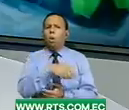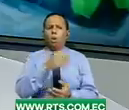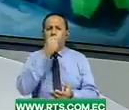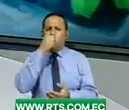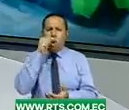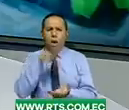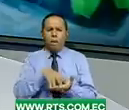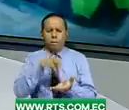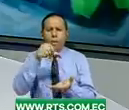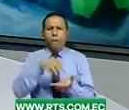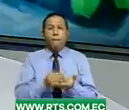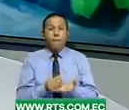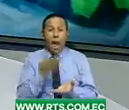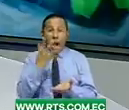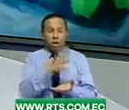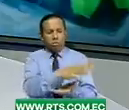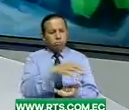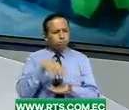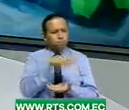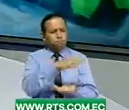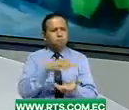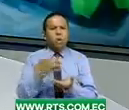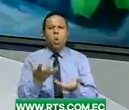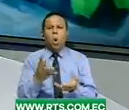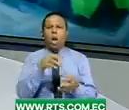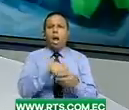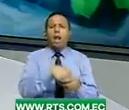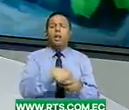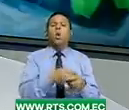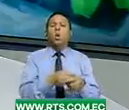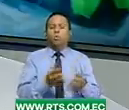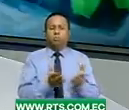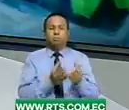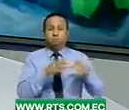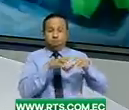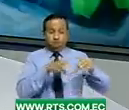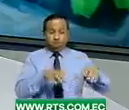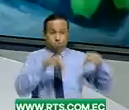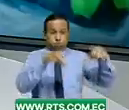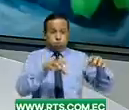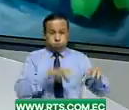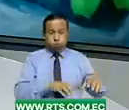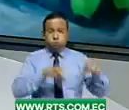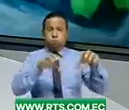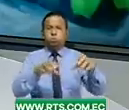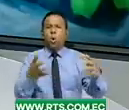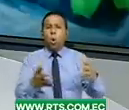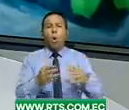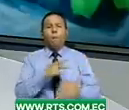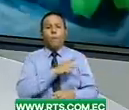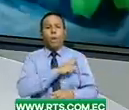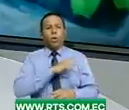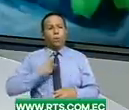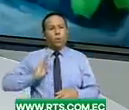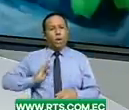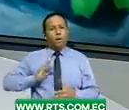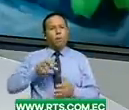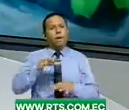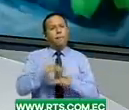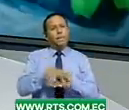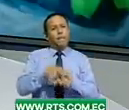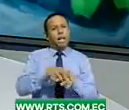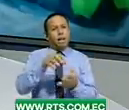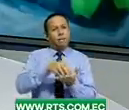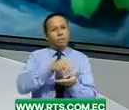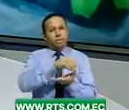que estaban ocultos en 2 contenedores ubicados en los patios de Autoridad Portuaria de Puerto Bolívar, en Machala, provincia de El Oro.